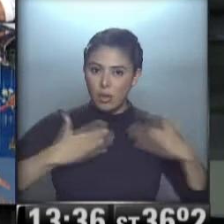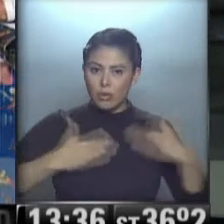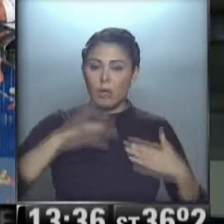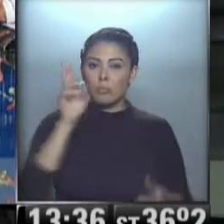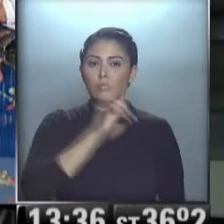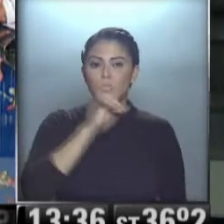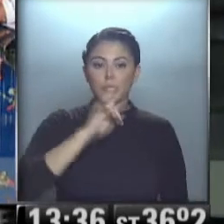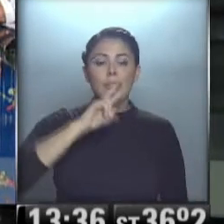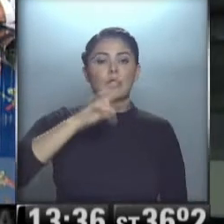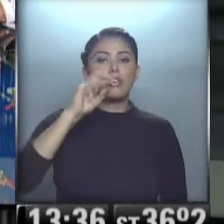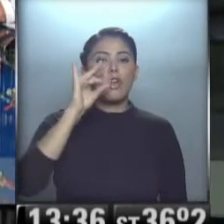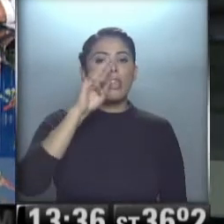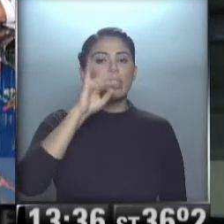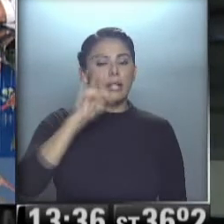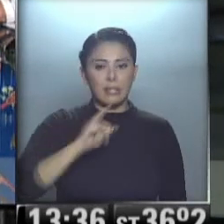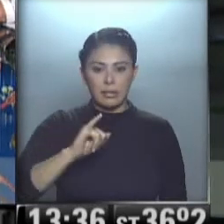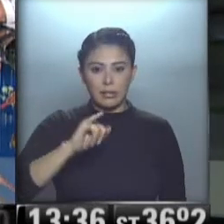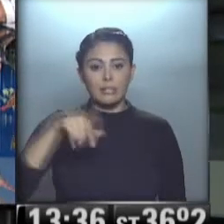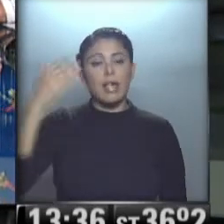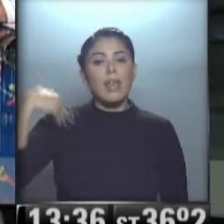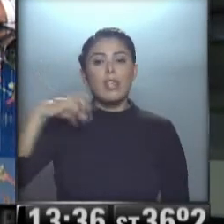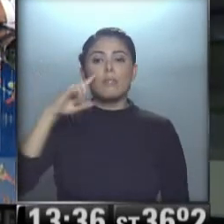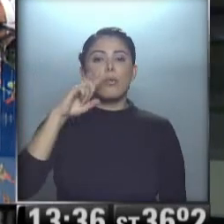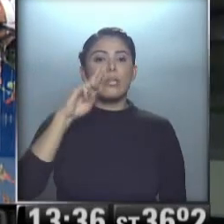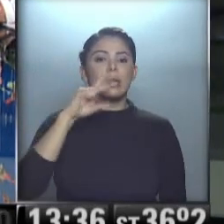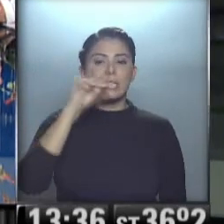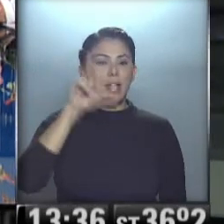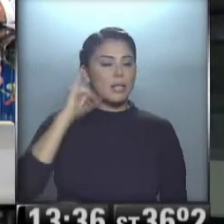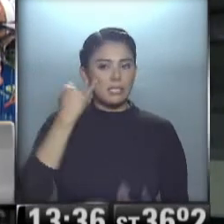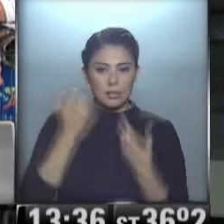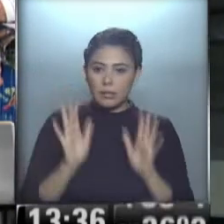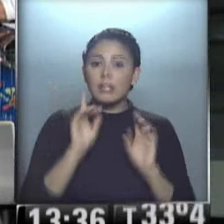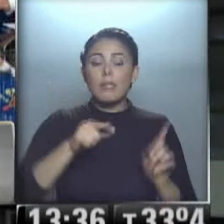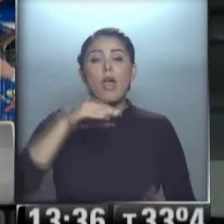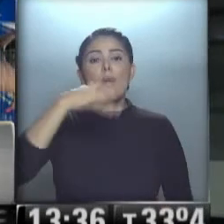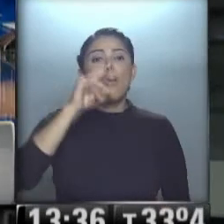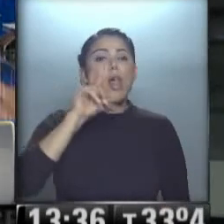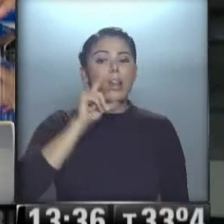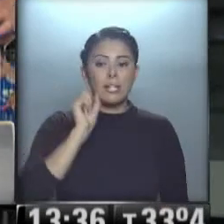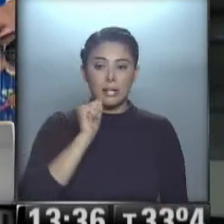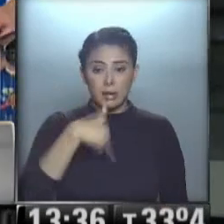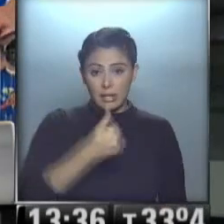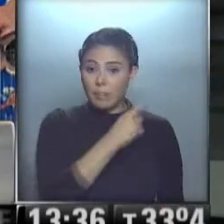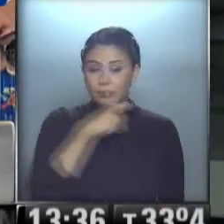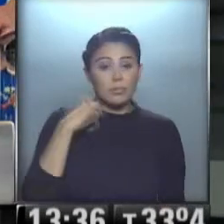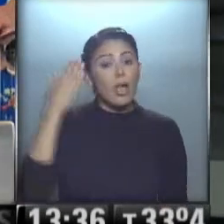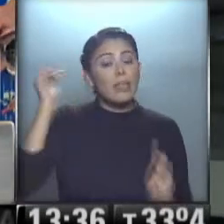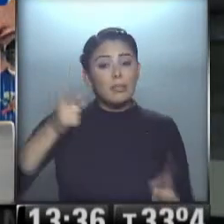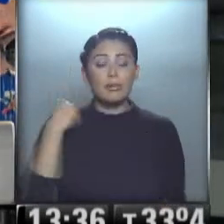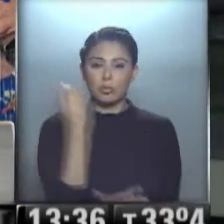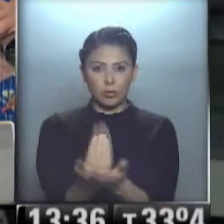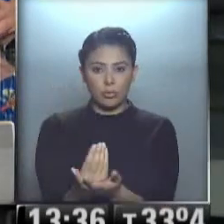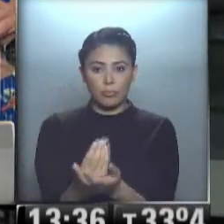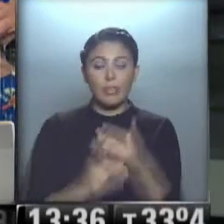cecilia rodríguez en reemplazo de arturo puriccelli así es y juan carlos molina que además es pastor que ya había sido designado